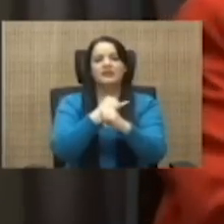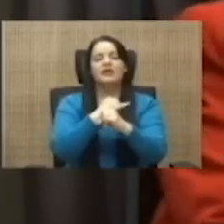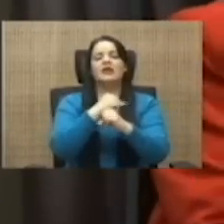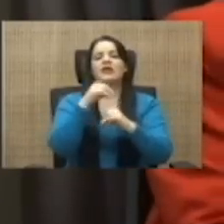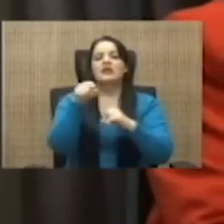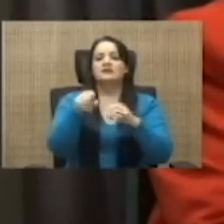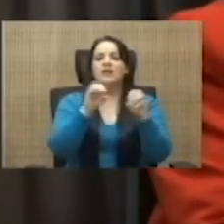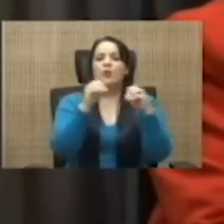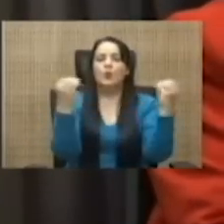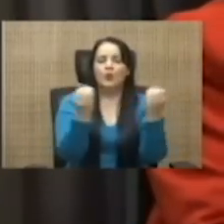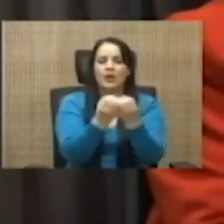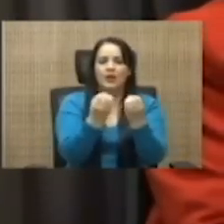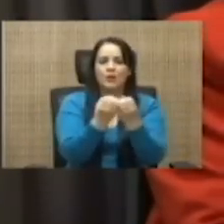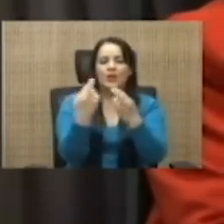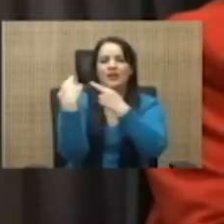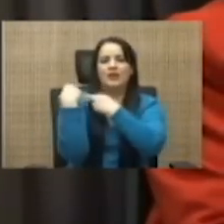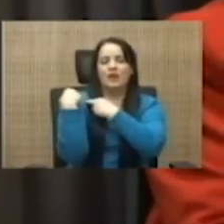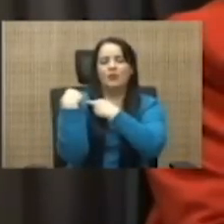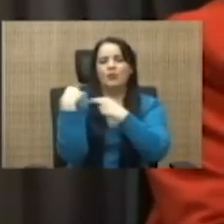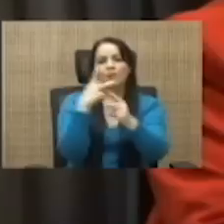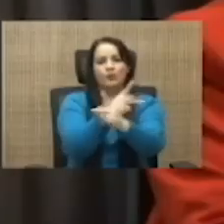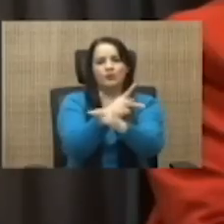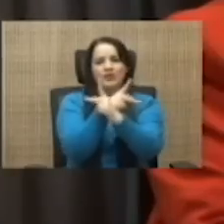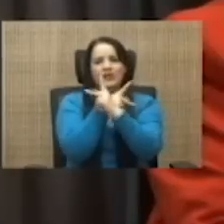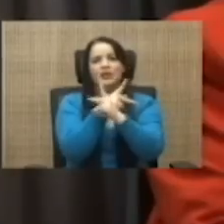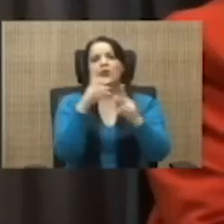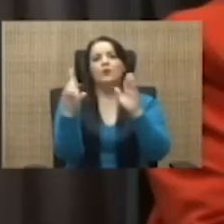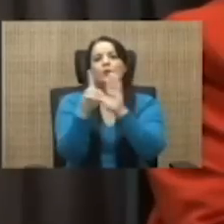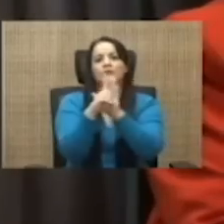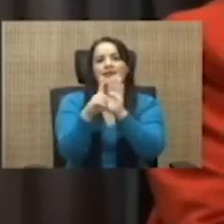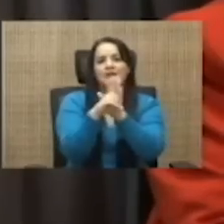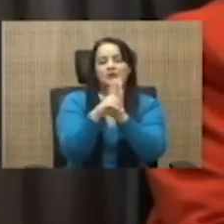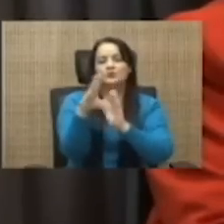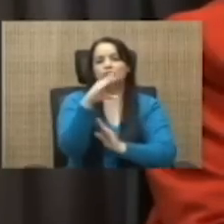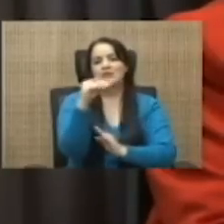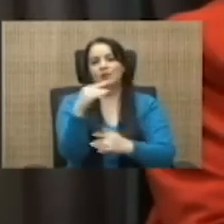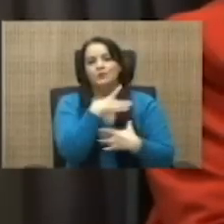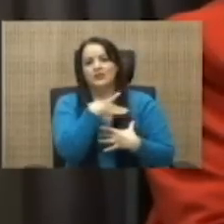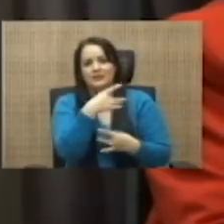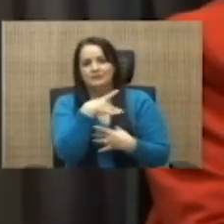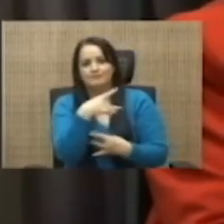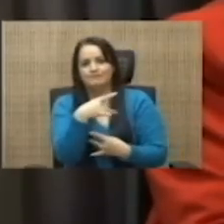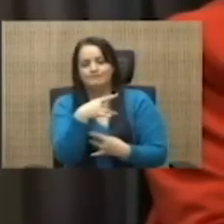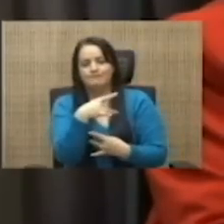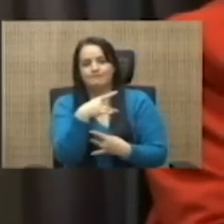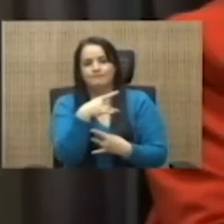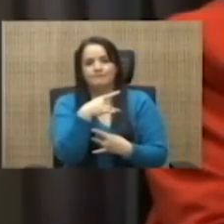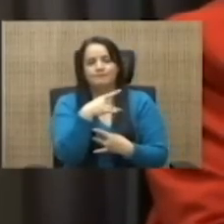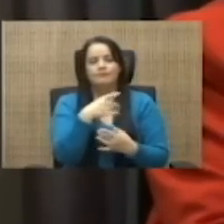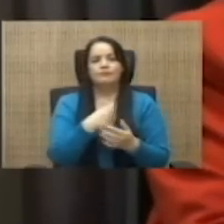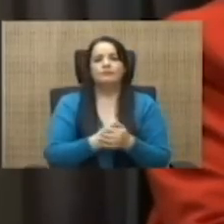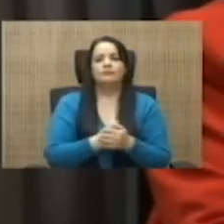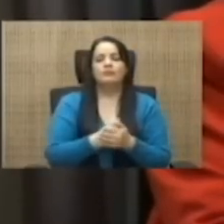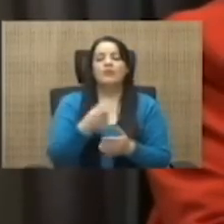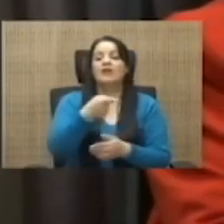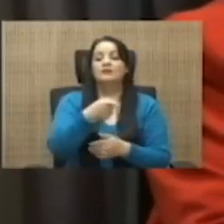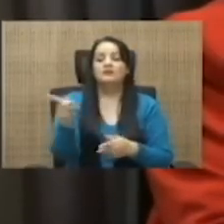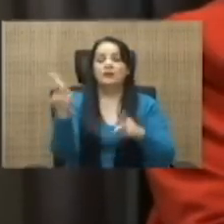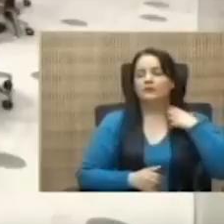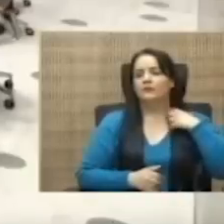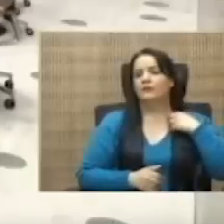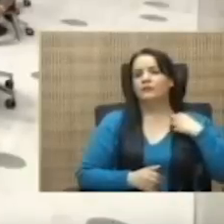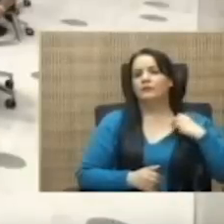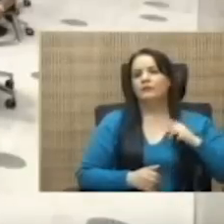órgano encargado de proteger los derechos y los intereses de los